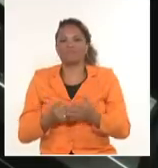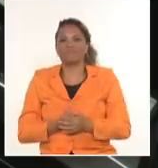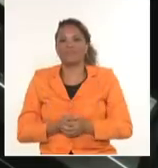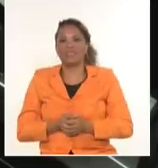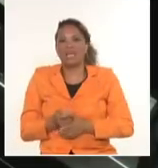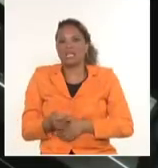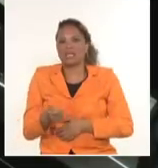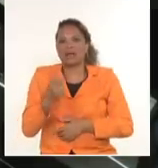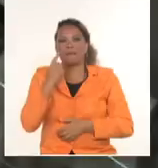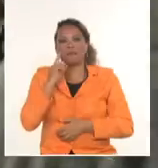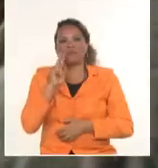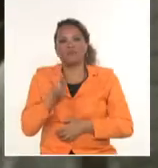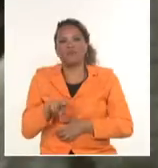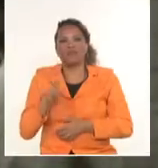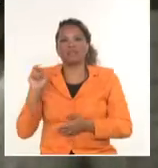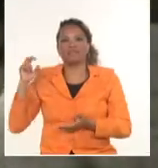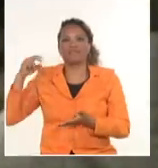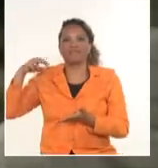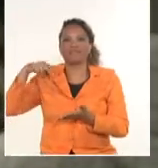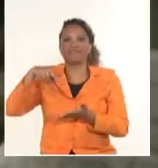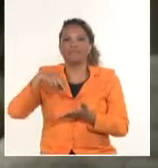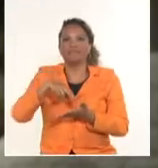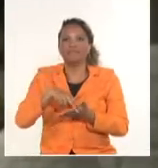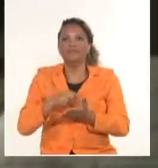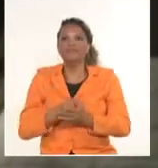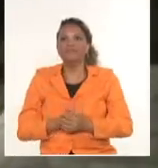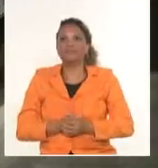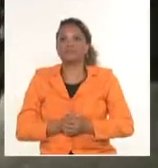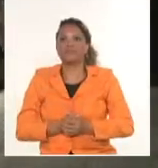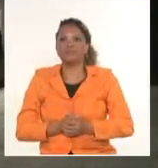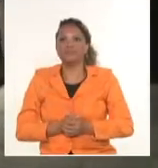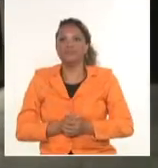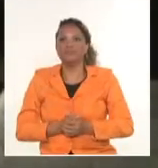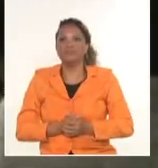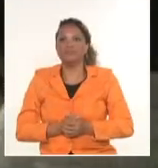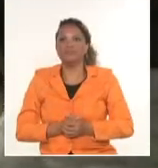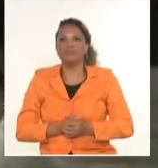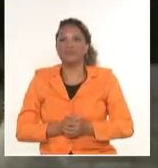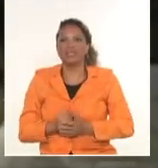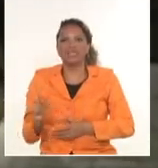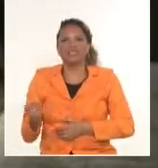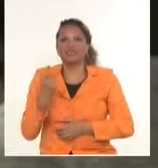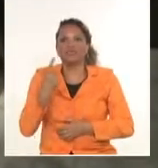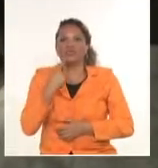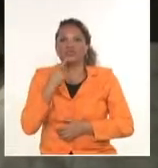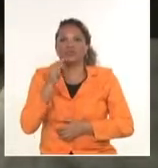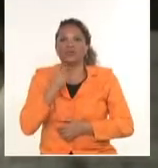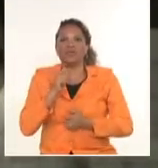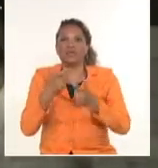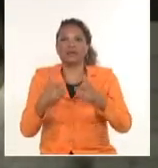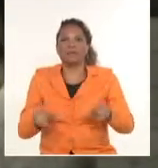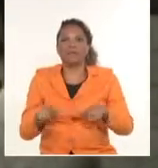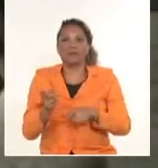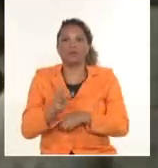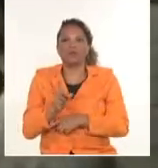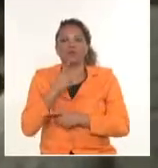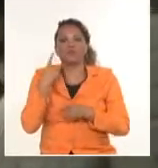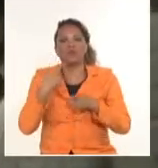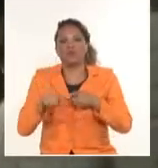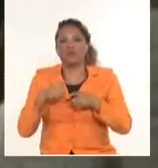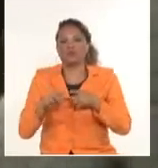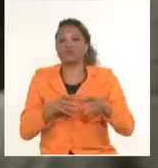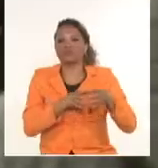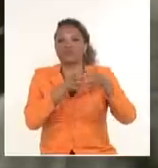de presenciar la bajada por la escalerilla de no solamente el pentacampeón, sino también del resto de la